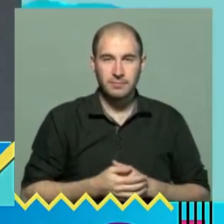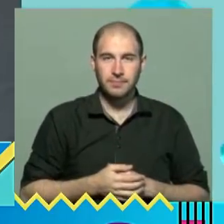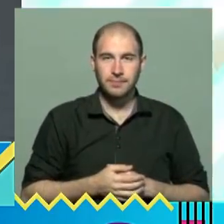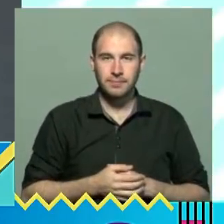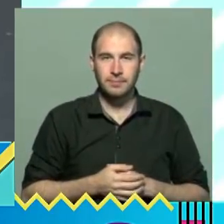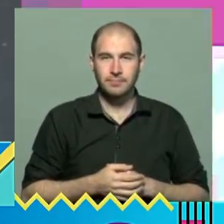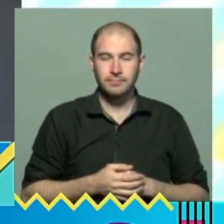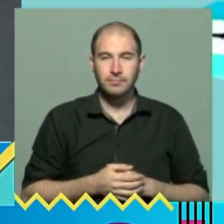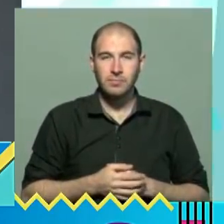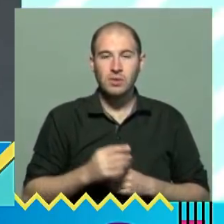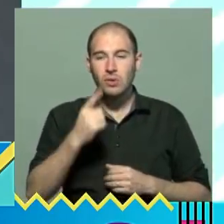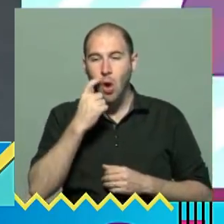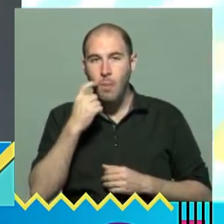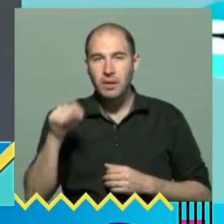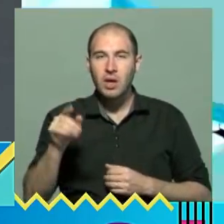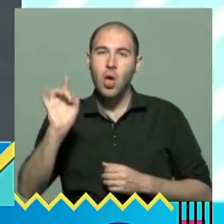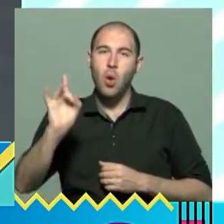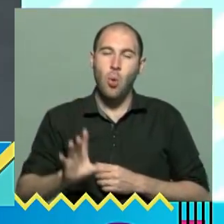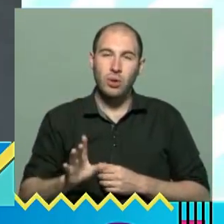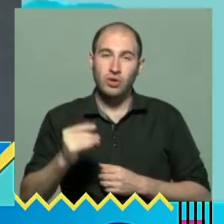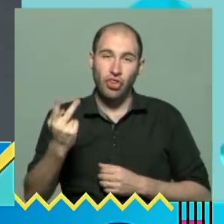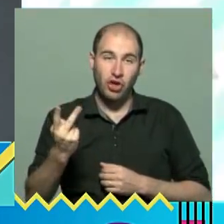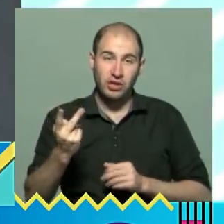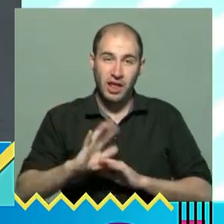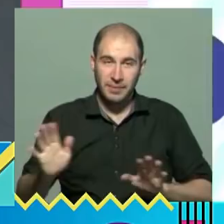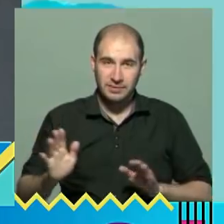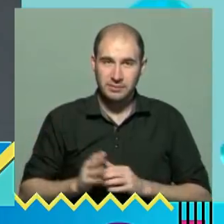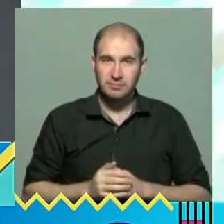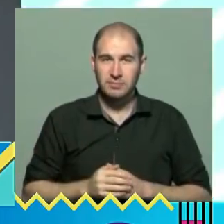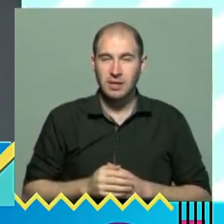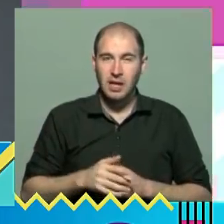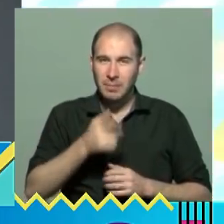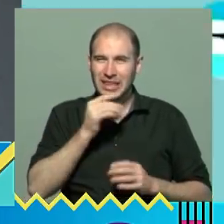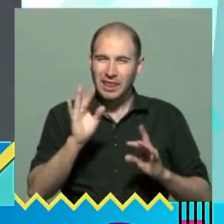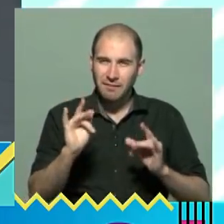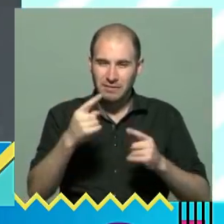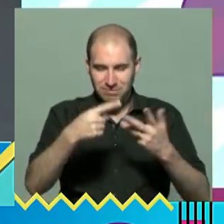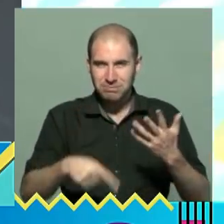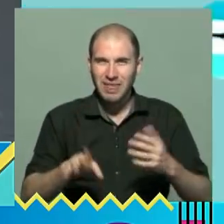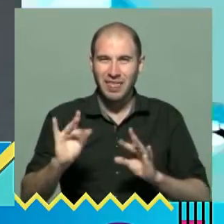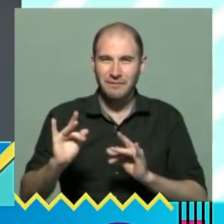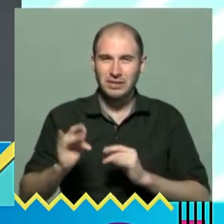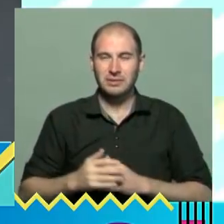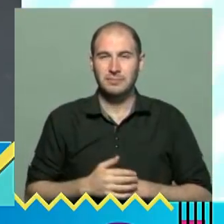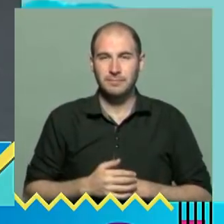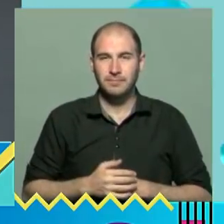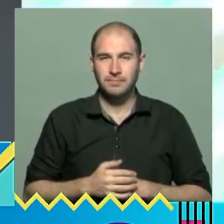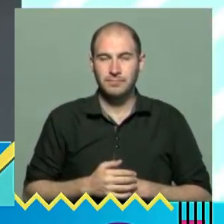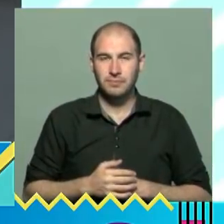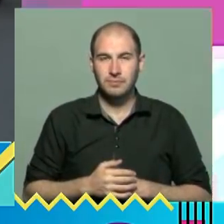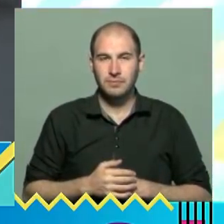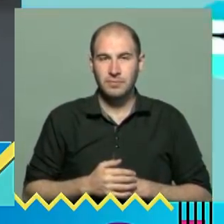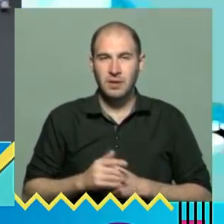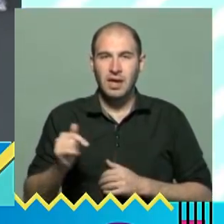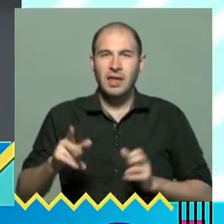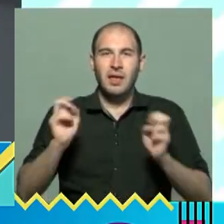en realidad, digamos, los hombres solamente tienen 2, entonces como muy complicado en ese sentido, digamos, que no